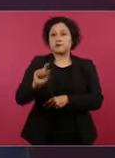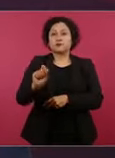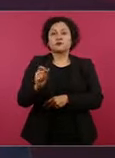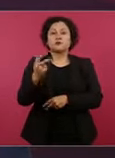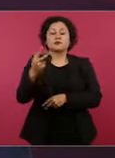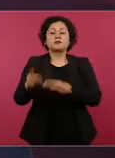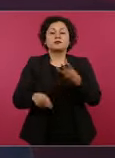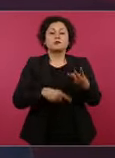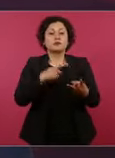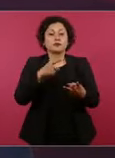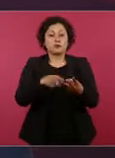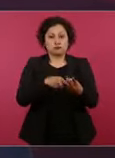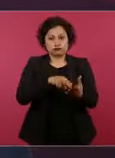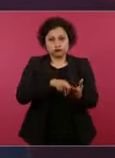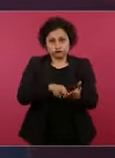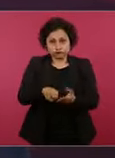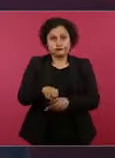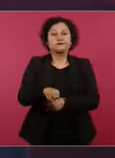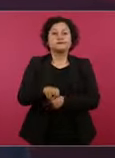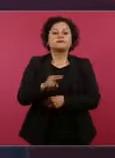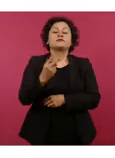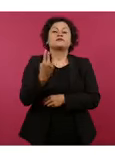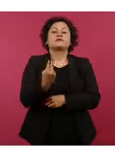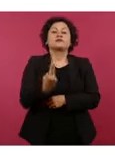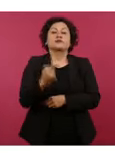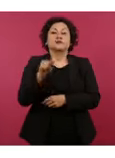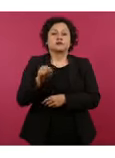25 pesos con 28 centavos, y en el caso del diésel con